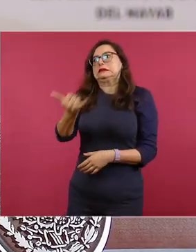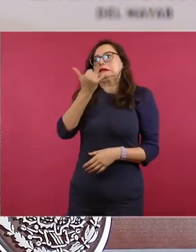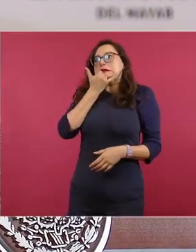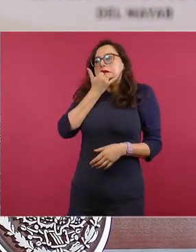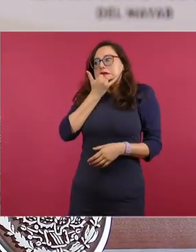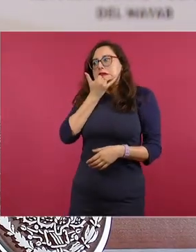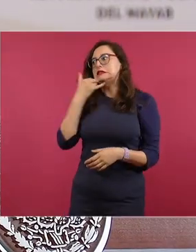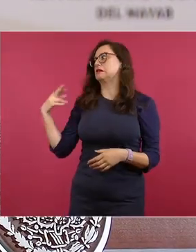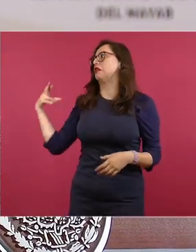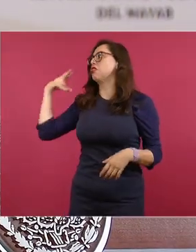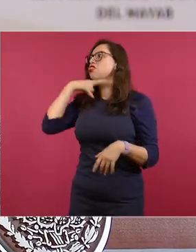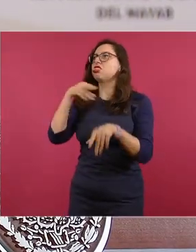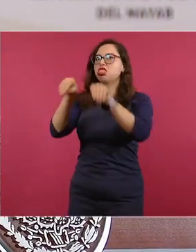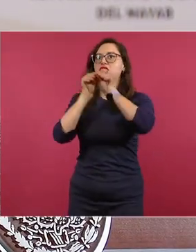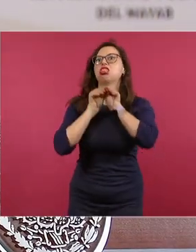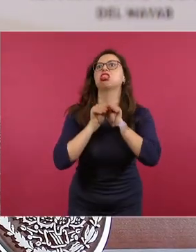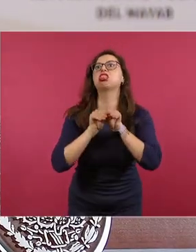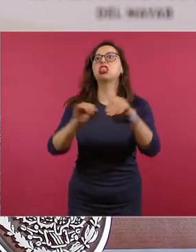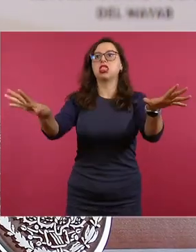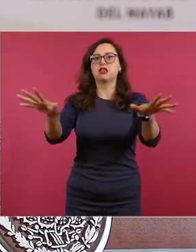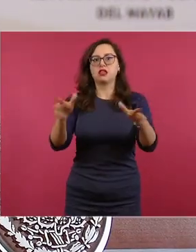exige responsabilidad,